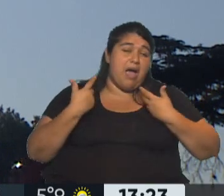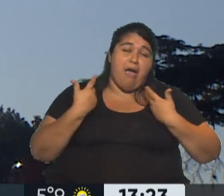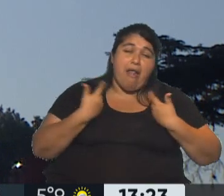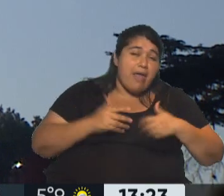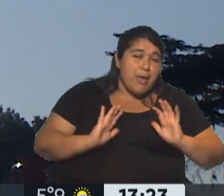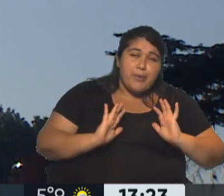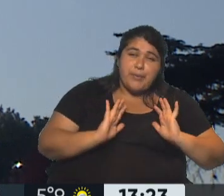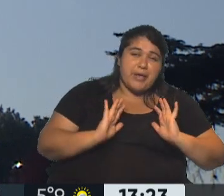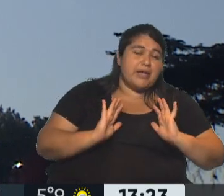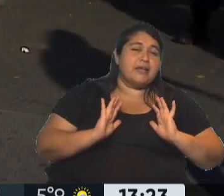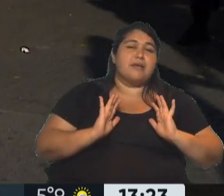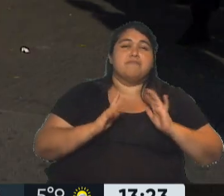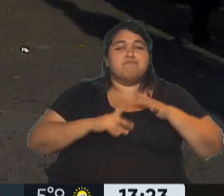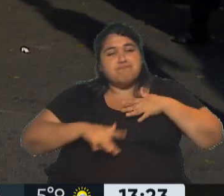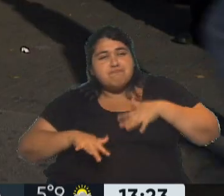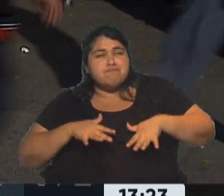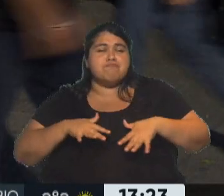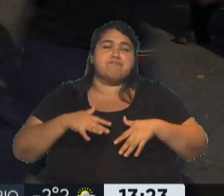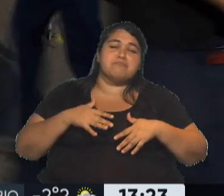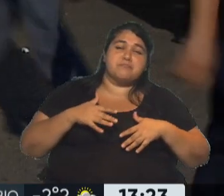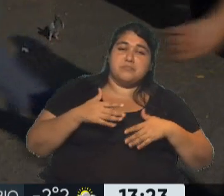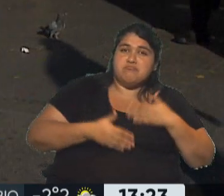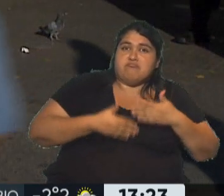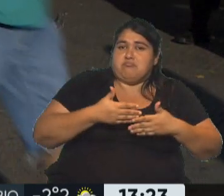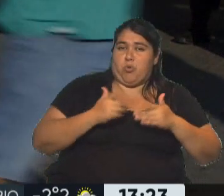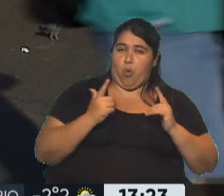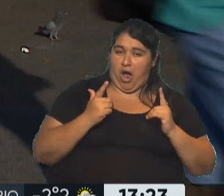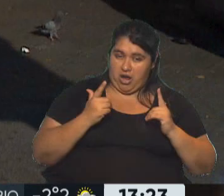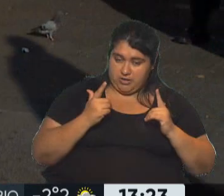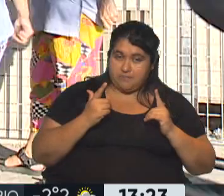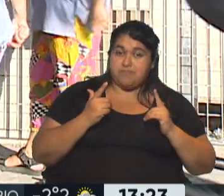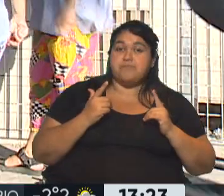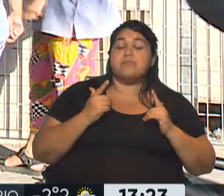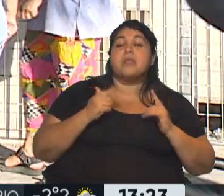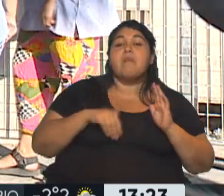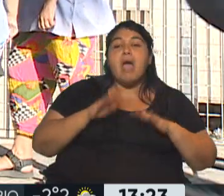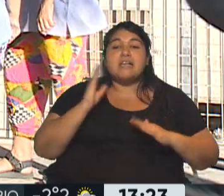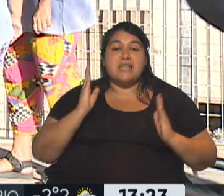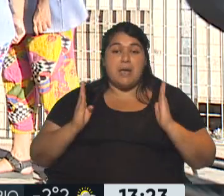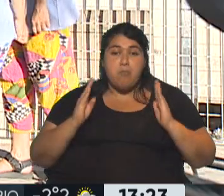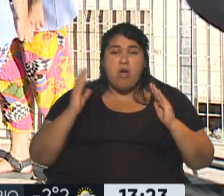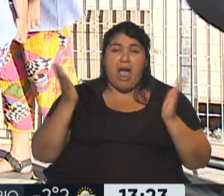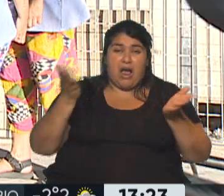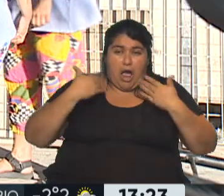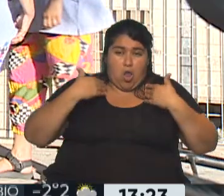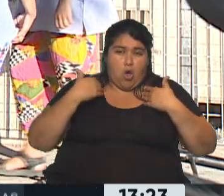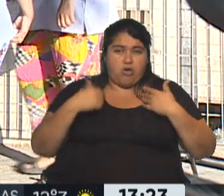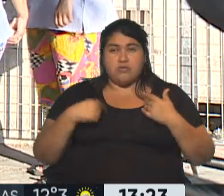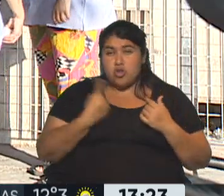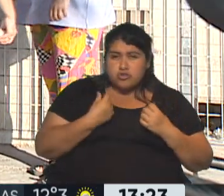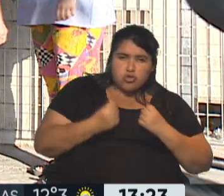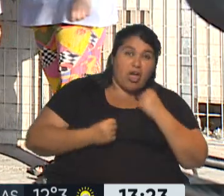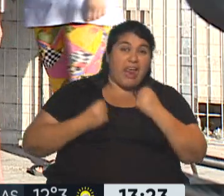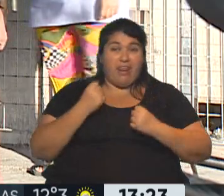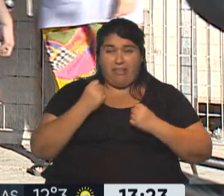que el rendimiento académico disminuye en épocas de calor comparado con cuando uno está